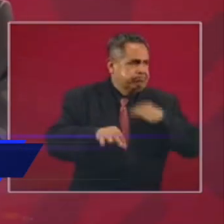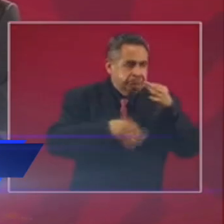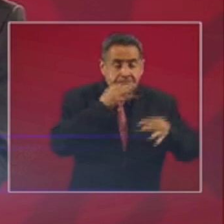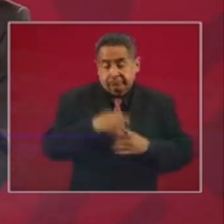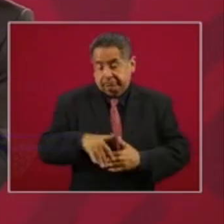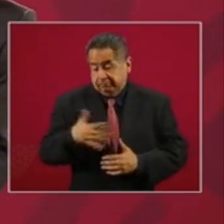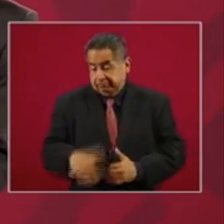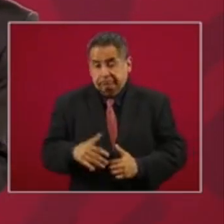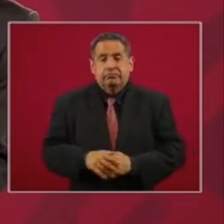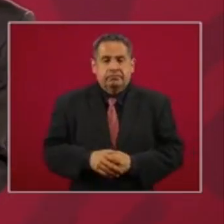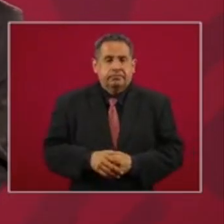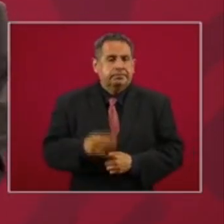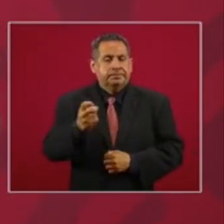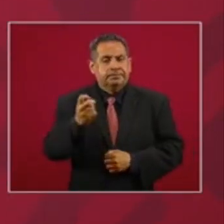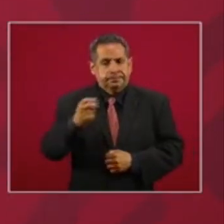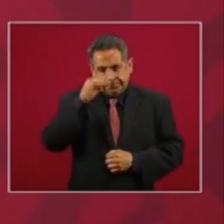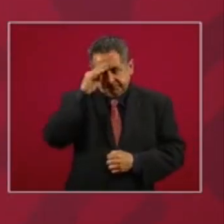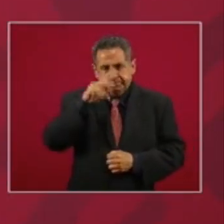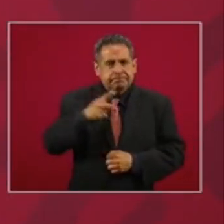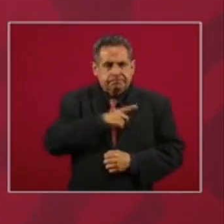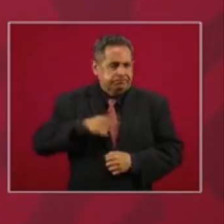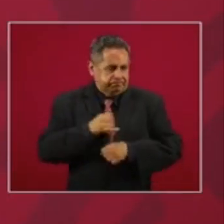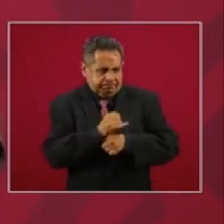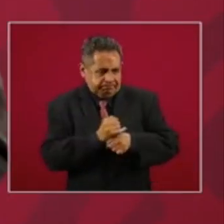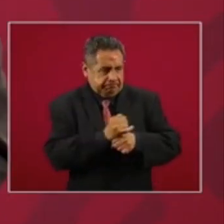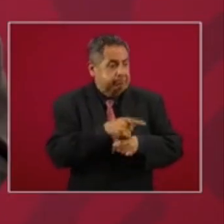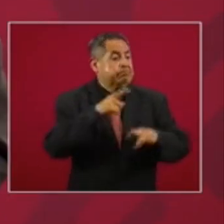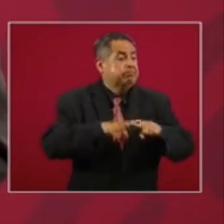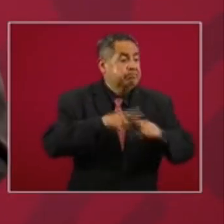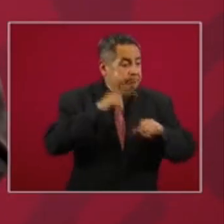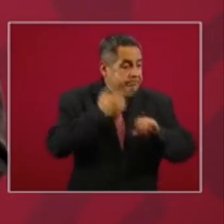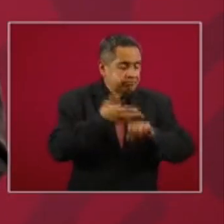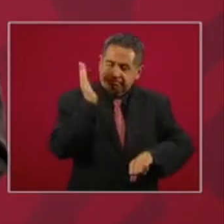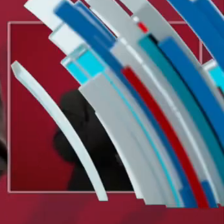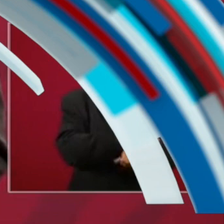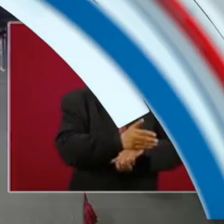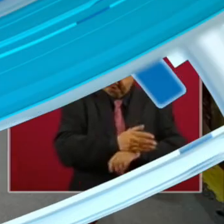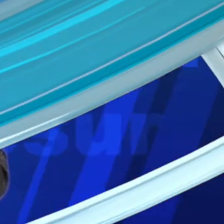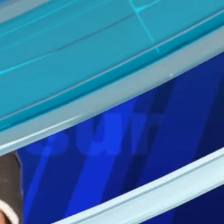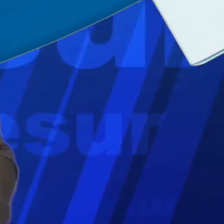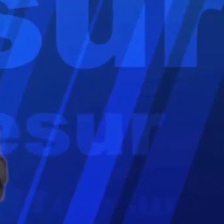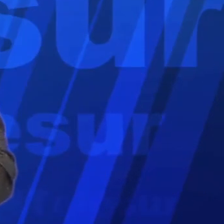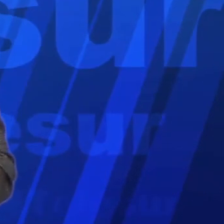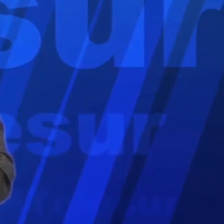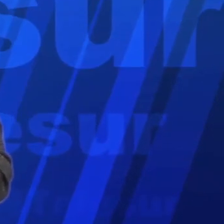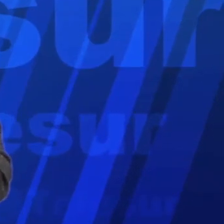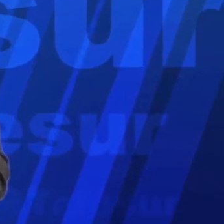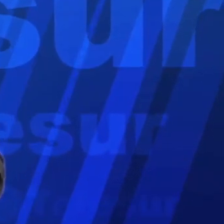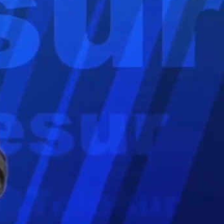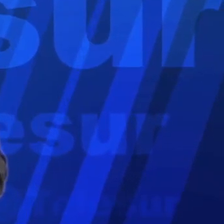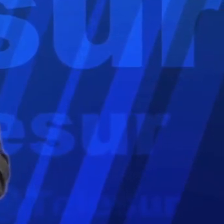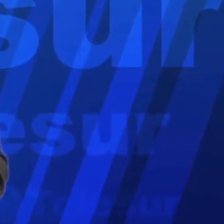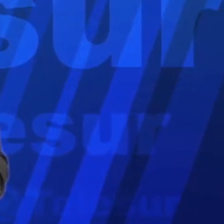Por eso se tiene que investigar y castigar a los responsables en todos los casos. Hasta aquí con este